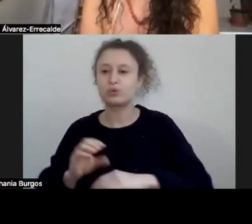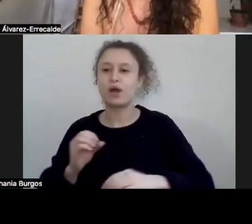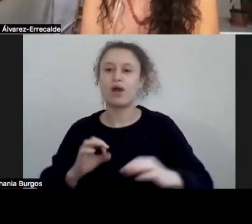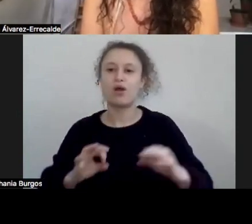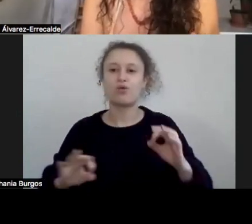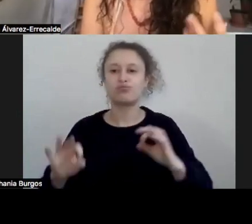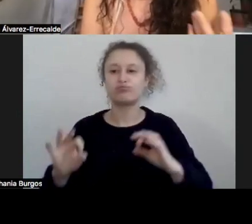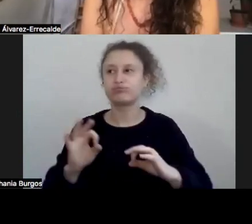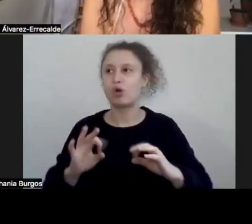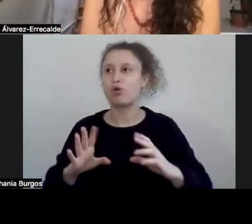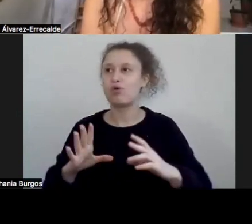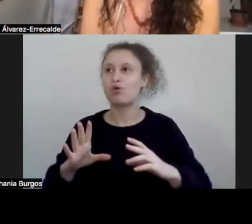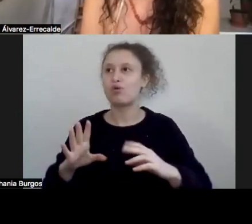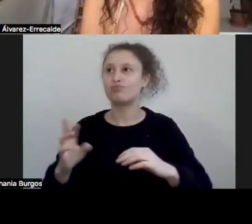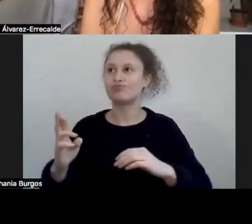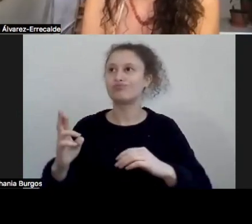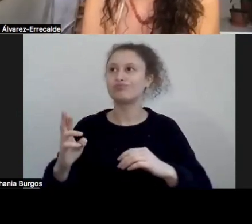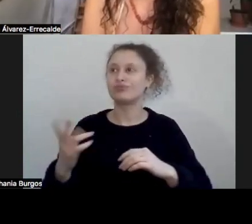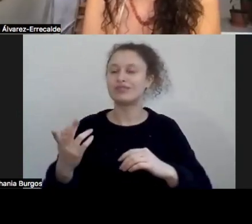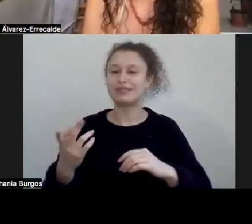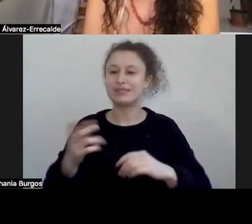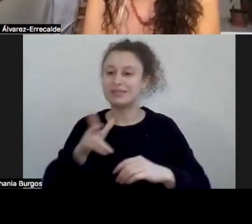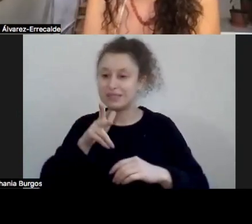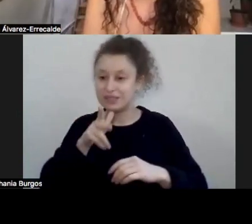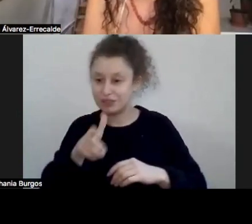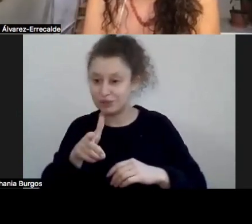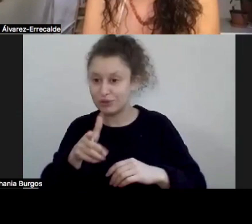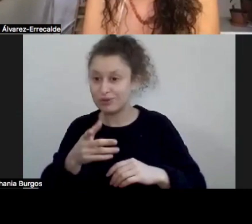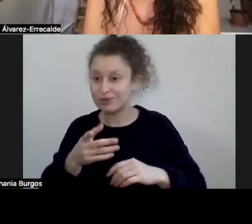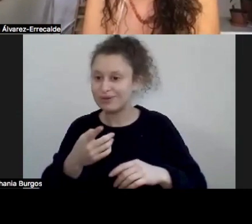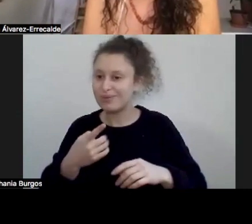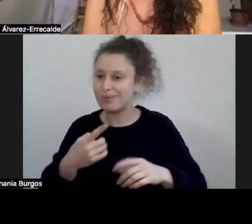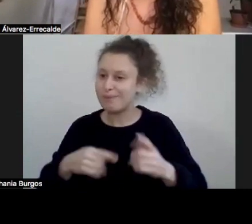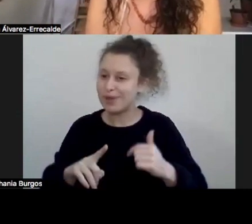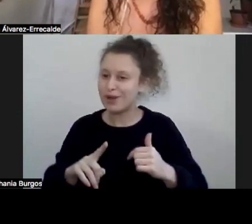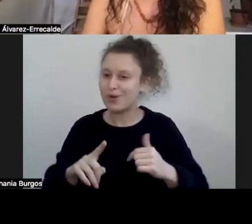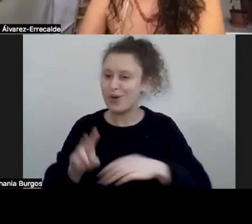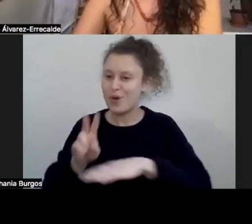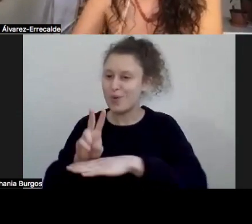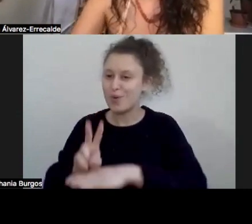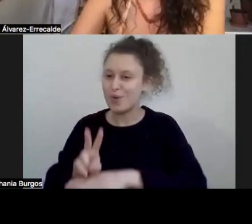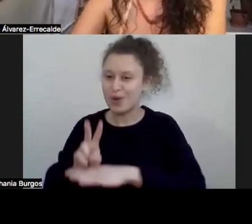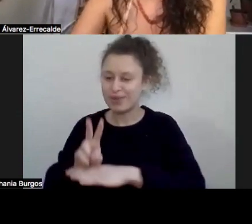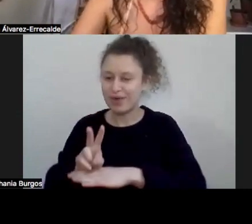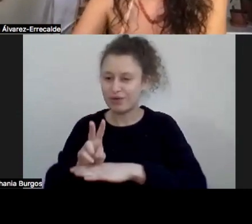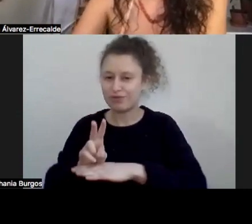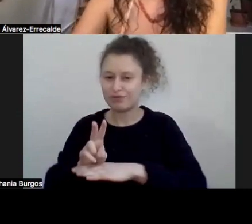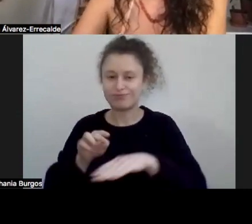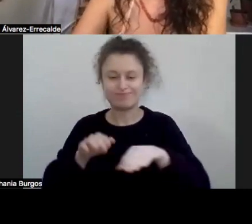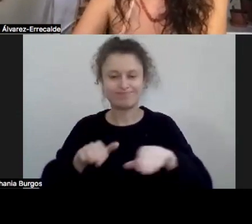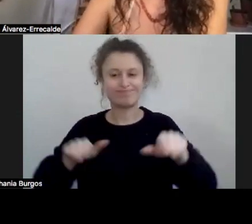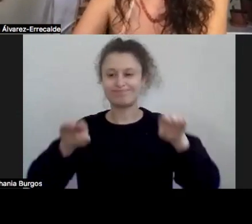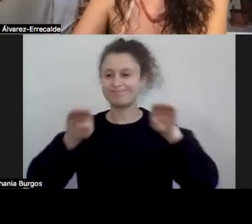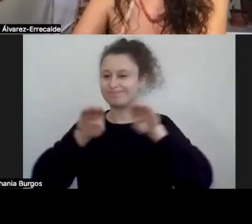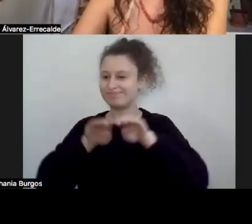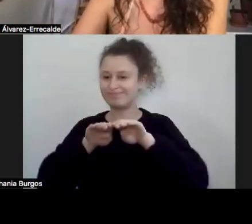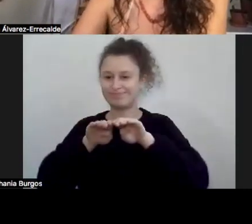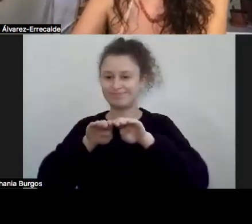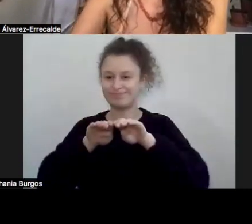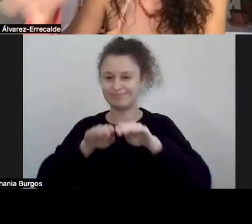final lo que es los cuidados nos aúna. Hay mucha, mucha, mucha soledad.